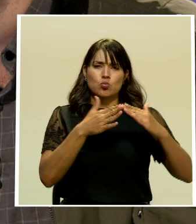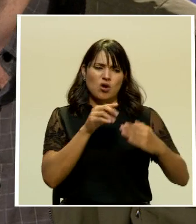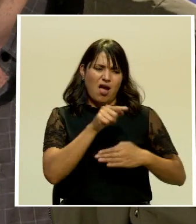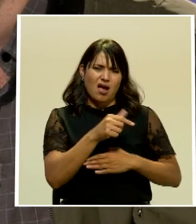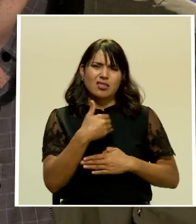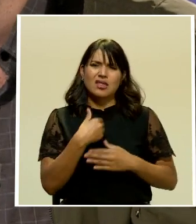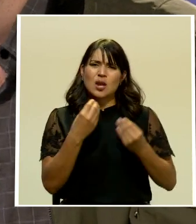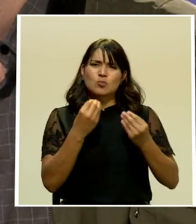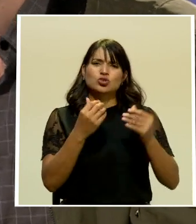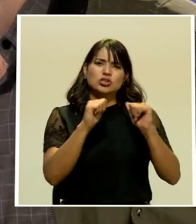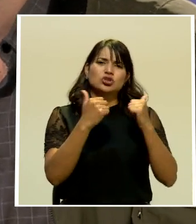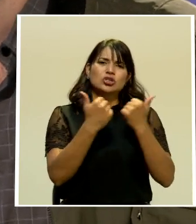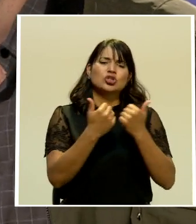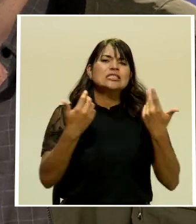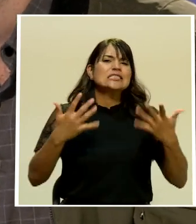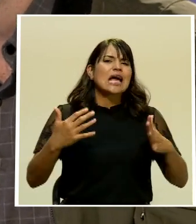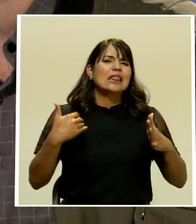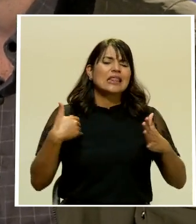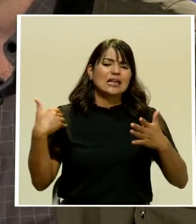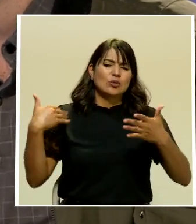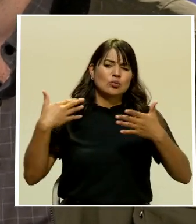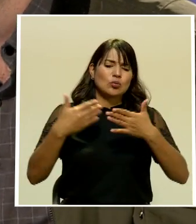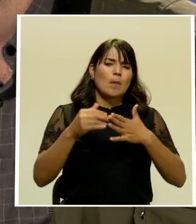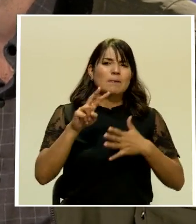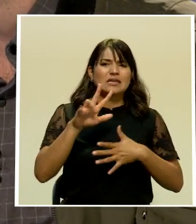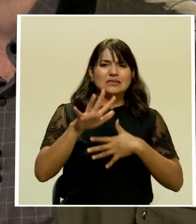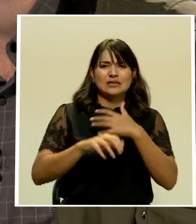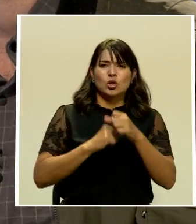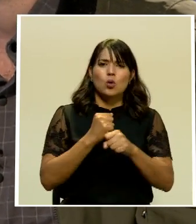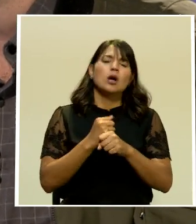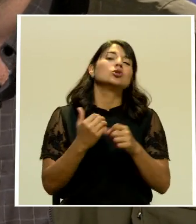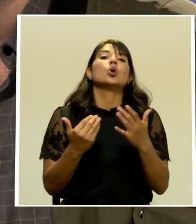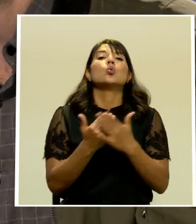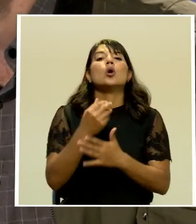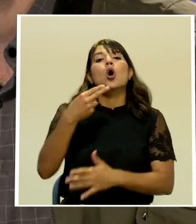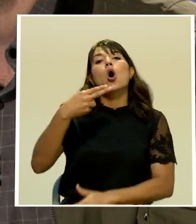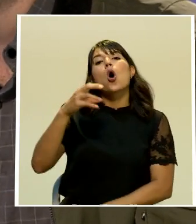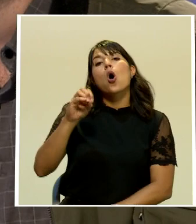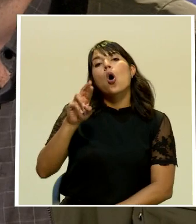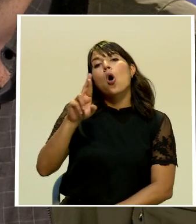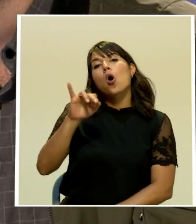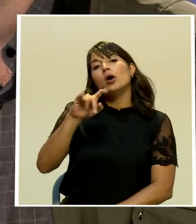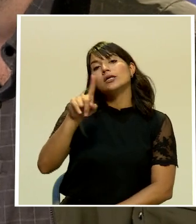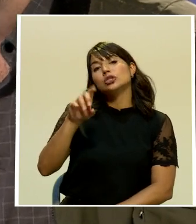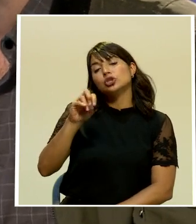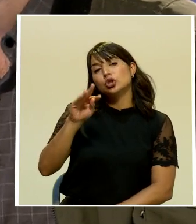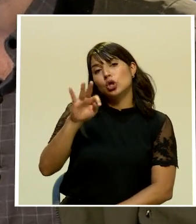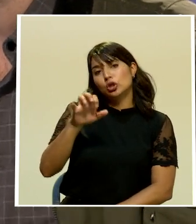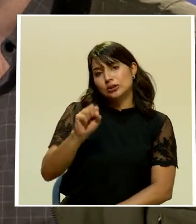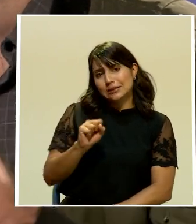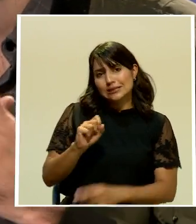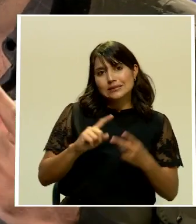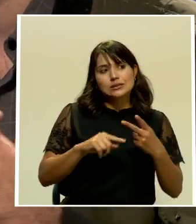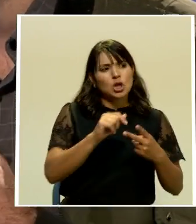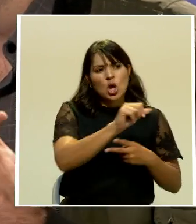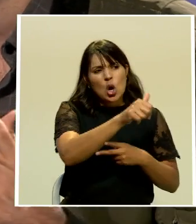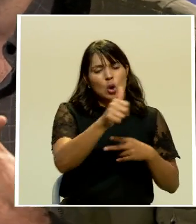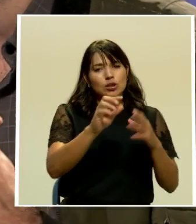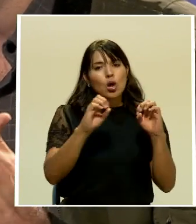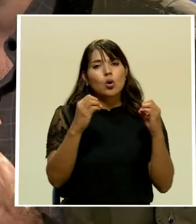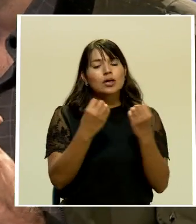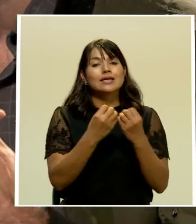25 años trabajando ahí. Horizontes, Nuevos Horizontes y otras organizaciones. Entonces, para nosotros